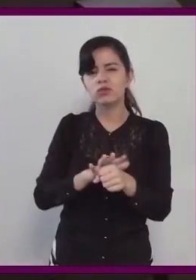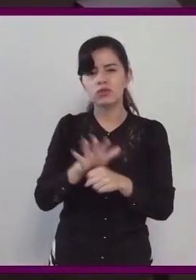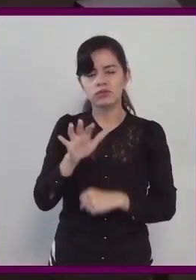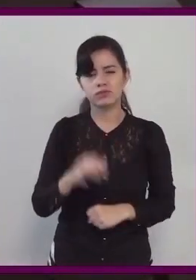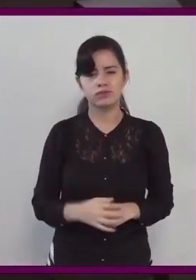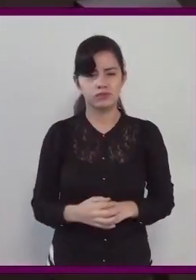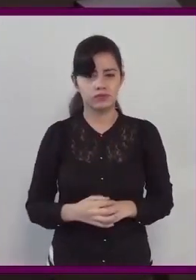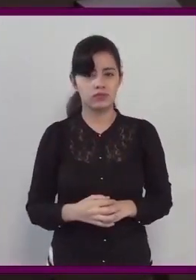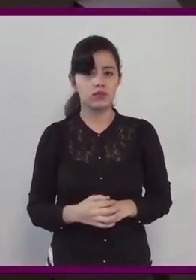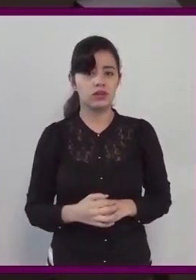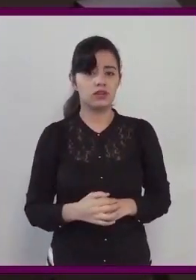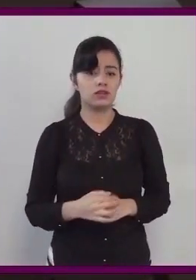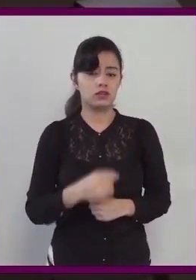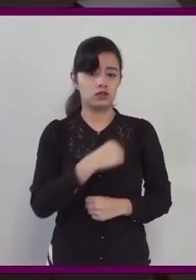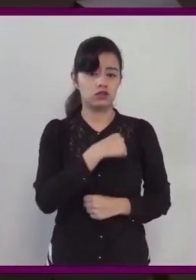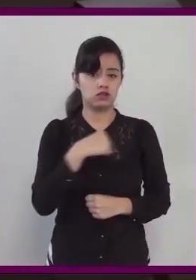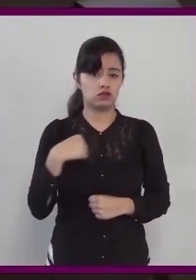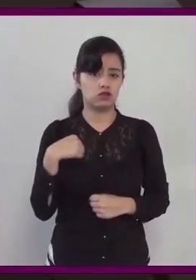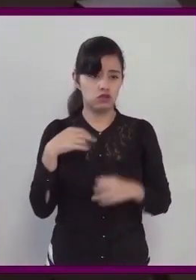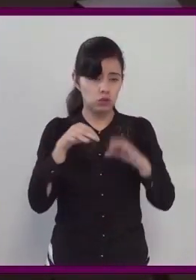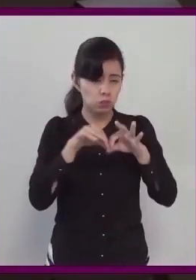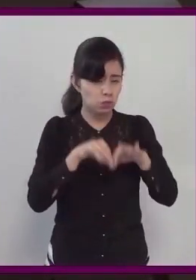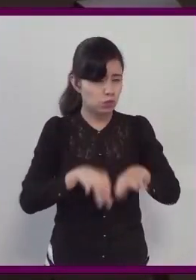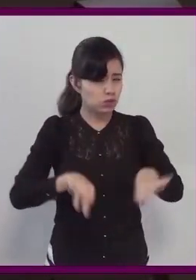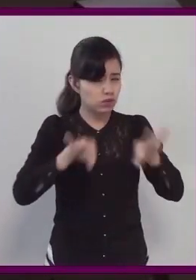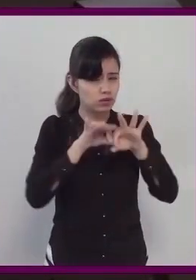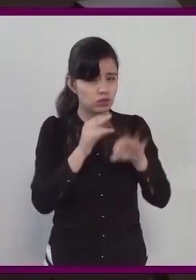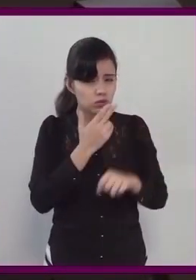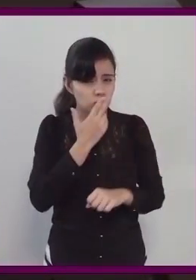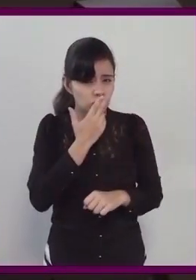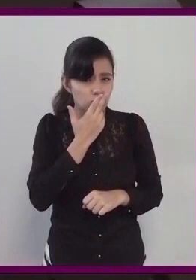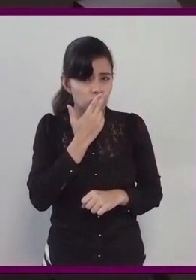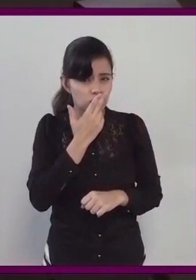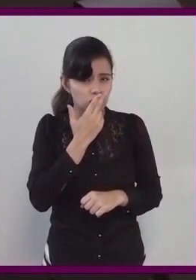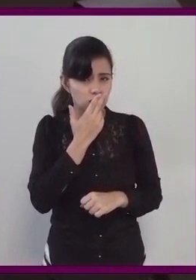persona forma su identidad personal a partir de la colectividad?